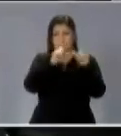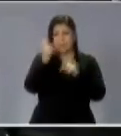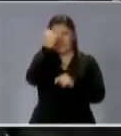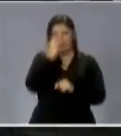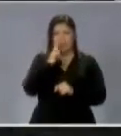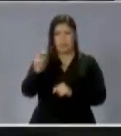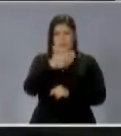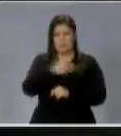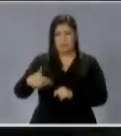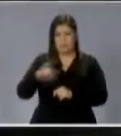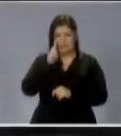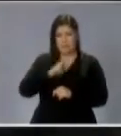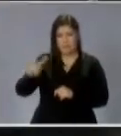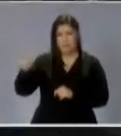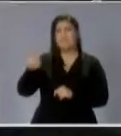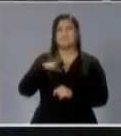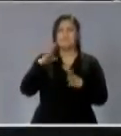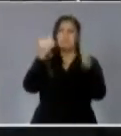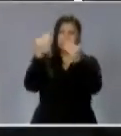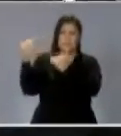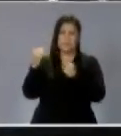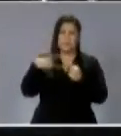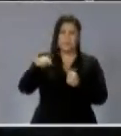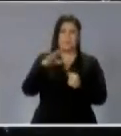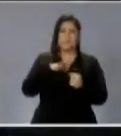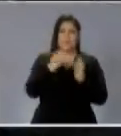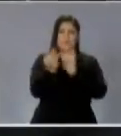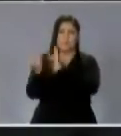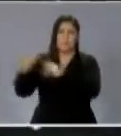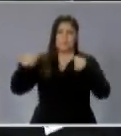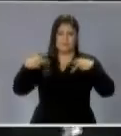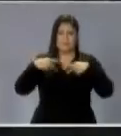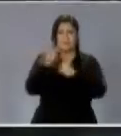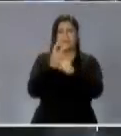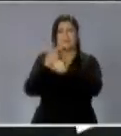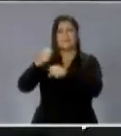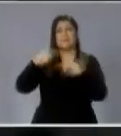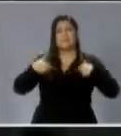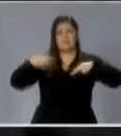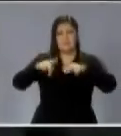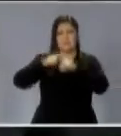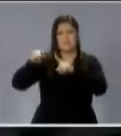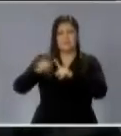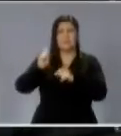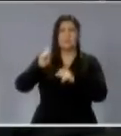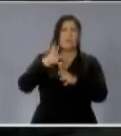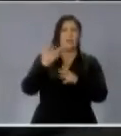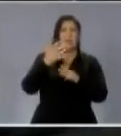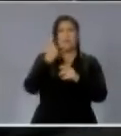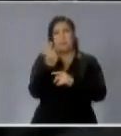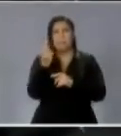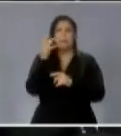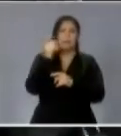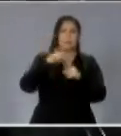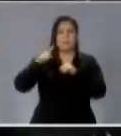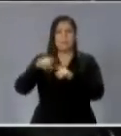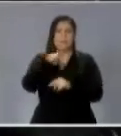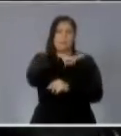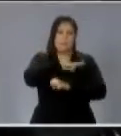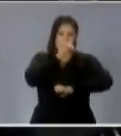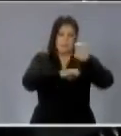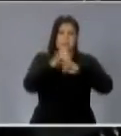se incomodaron porque les inculpó directamente por la inseguridad. Se despidió de ellos, de cada uno, y fueron muy